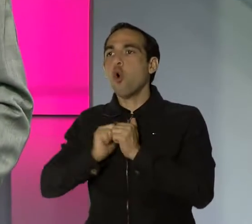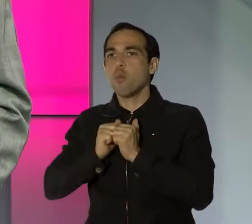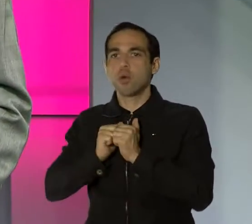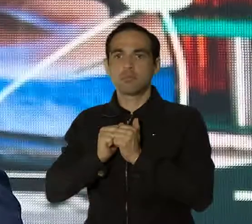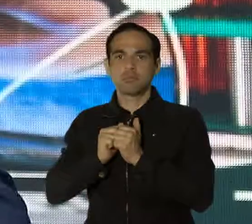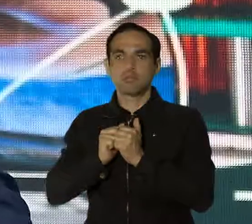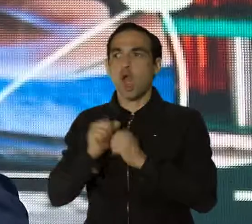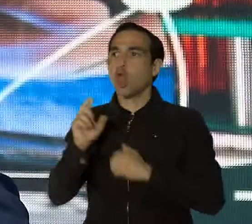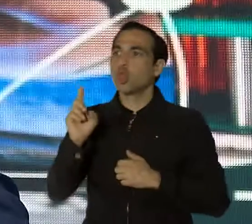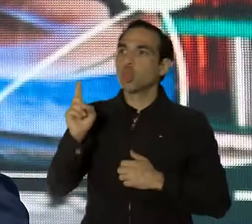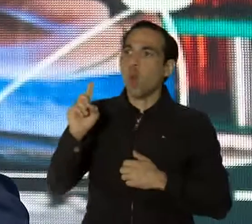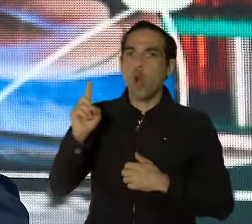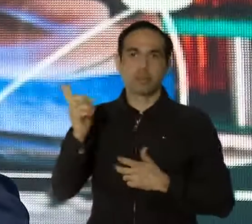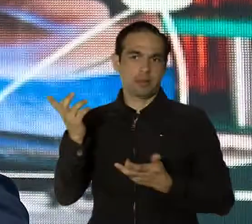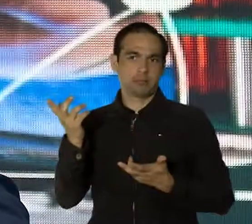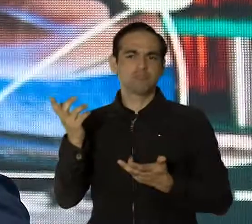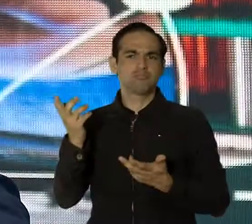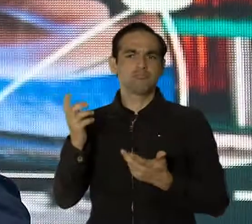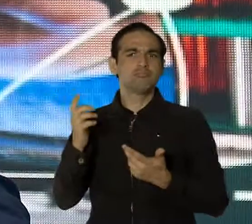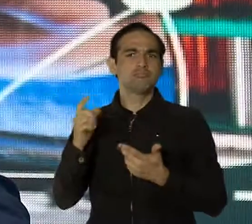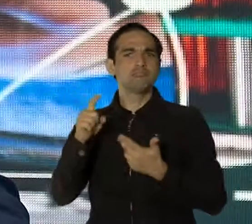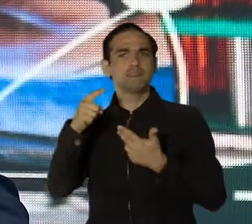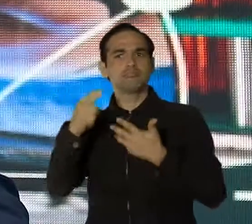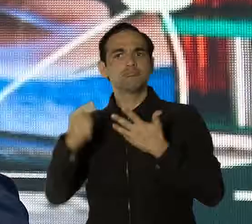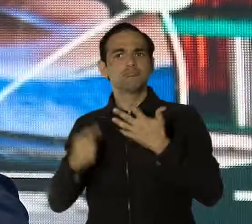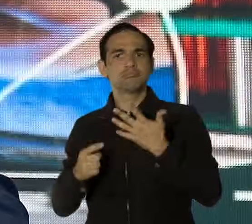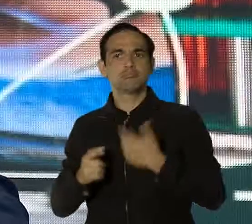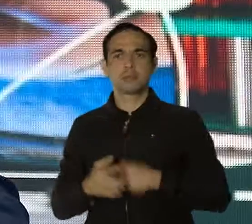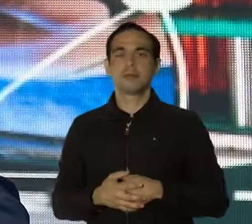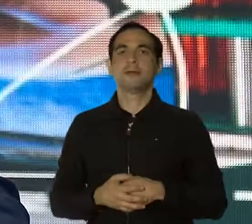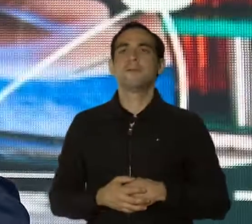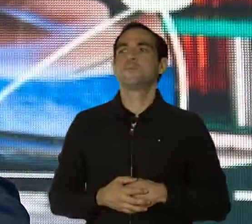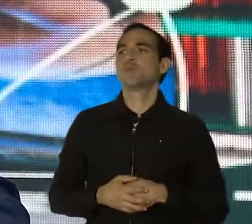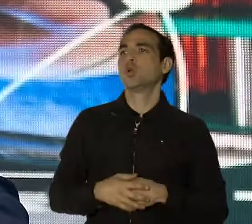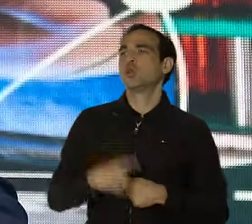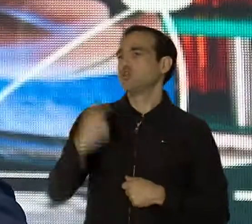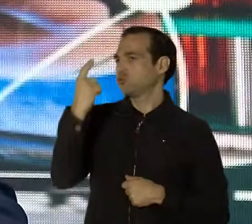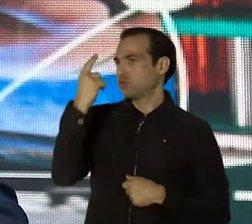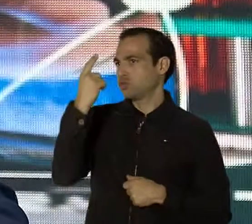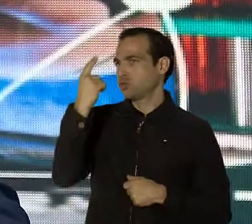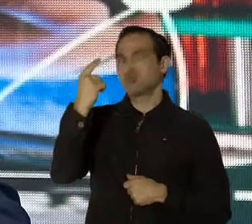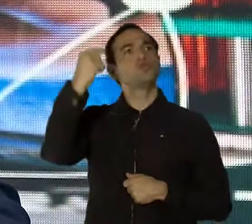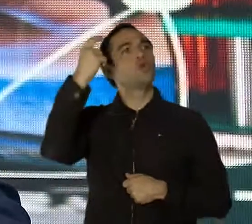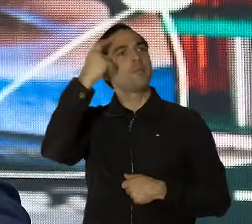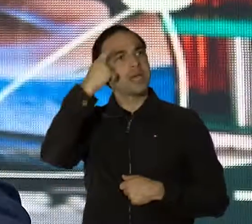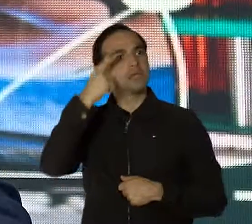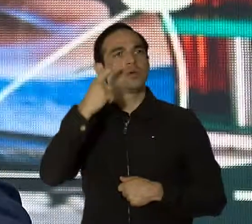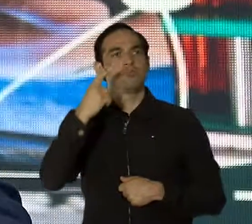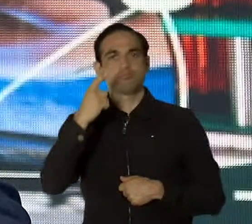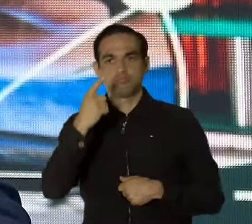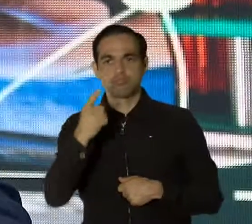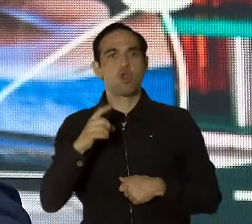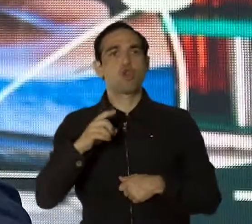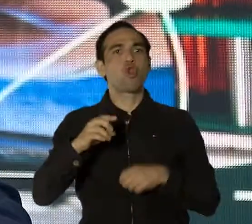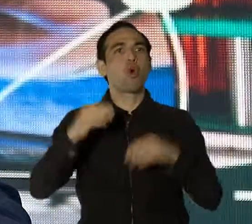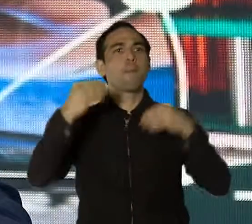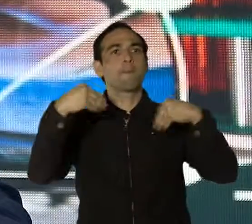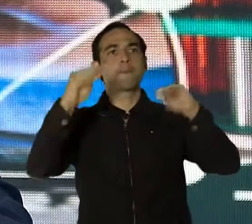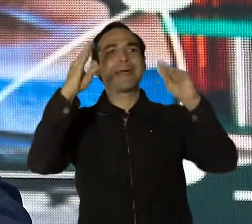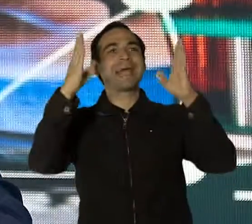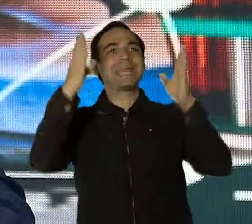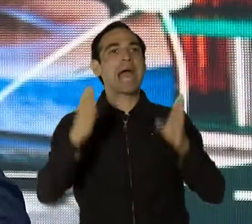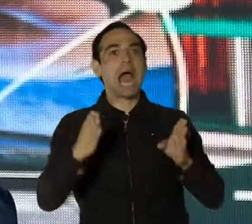Mire, yo entiendo que le deben de dar la oportunidad a los realtors en Puerto Rico que hacen su trabajo y lo hacen muy